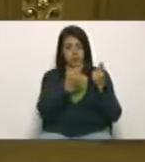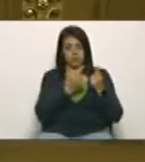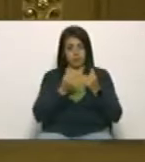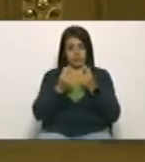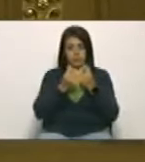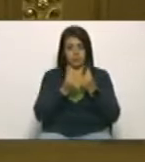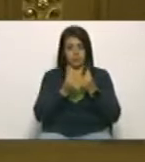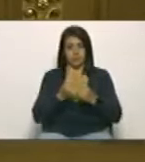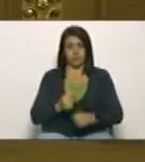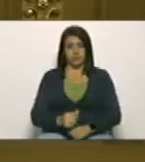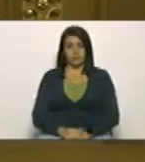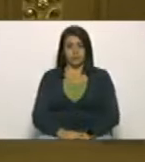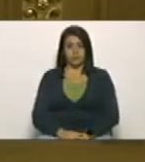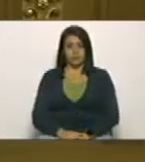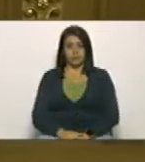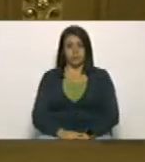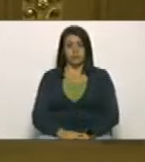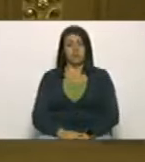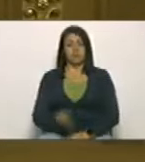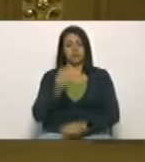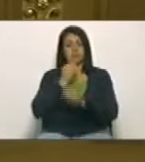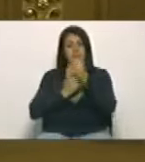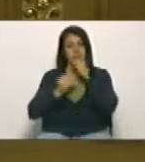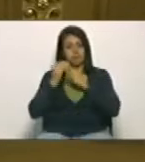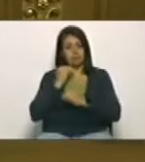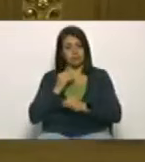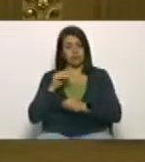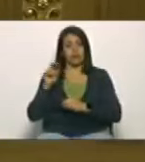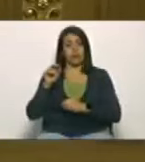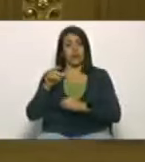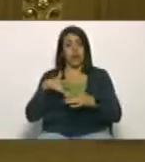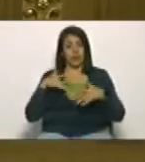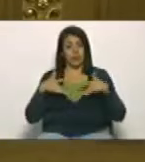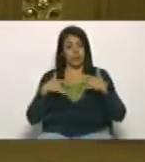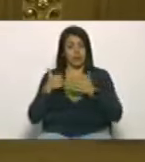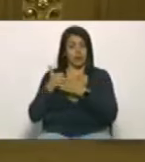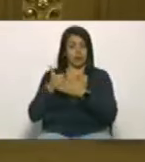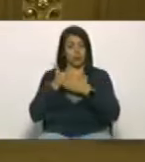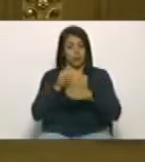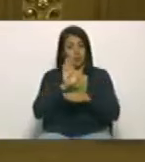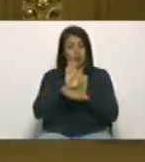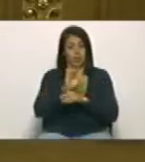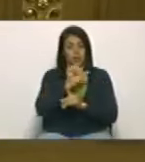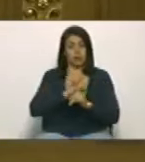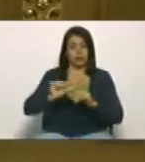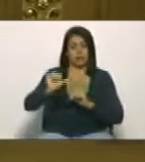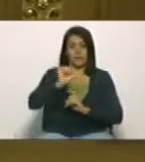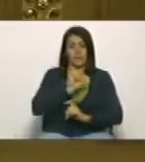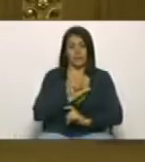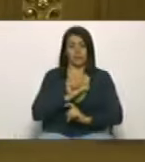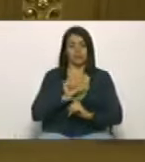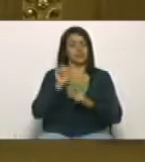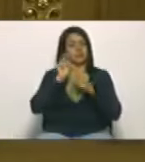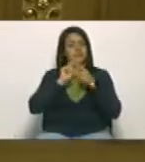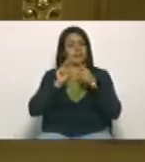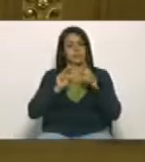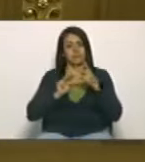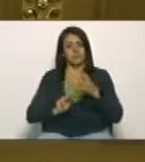económico y su consumo. Esta actividad contribuye a la conservación del medio ambiente y sus recursos